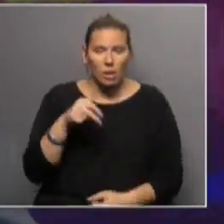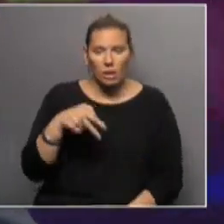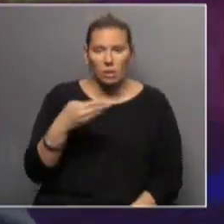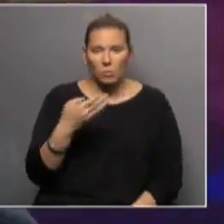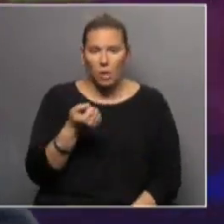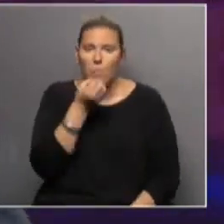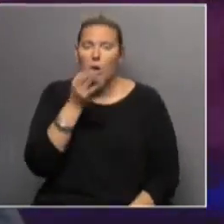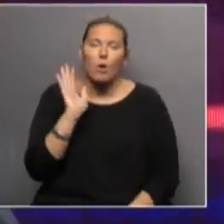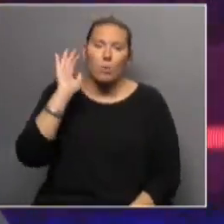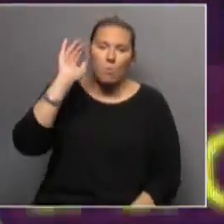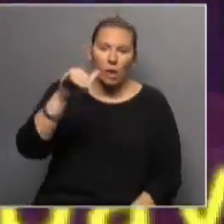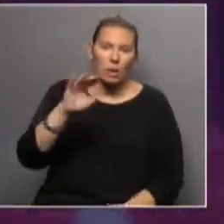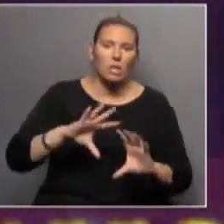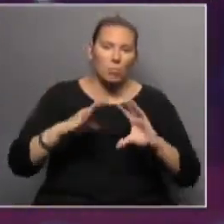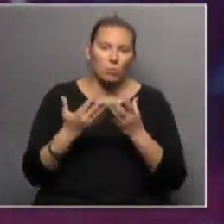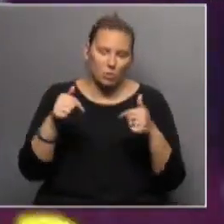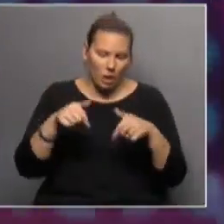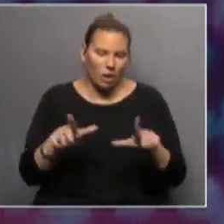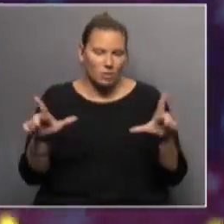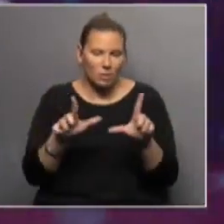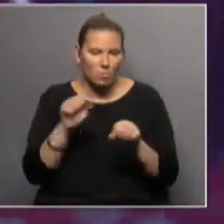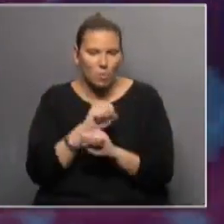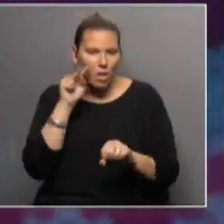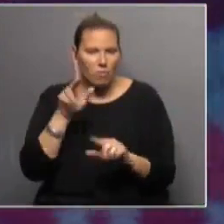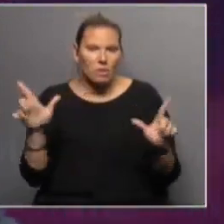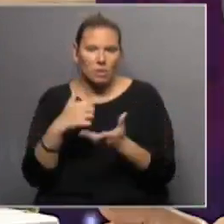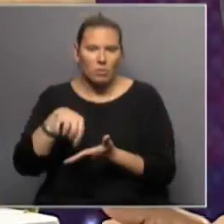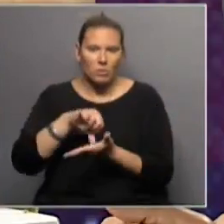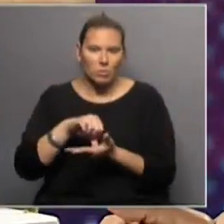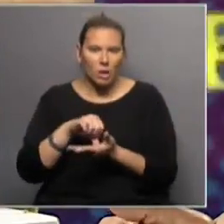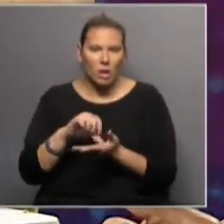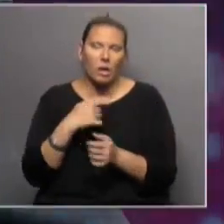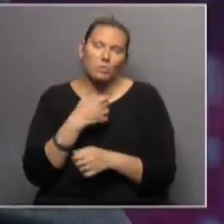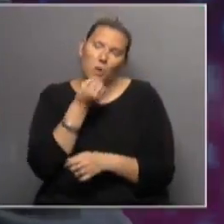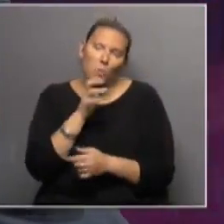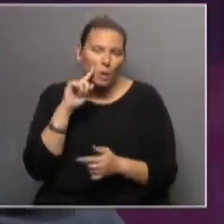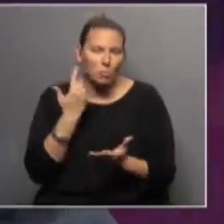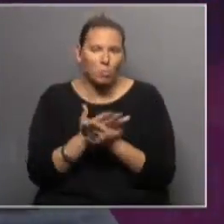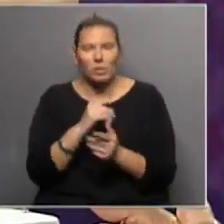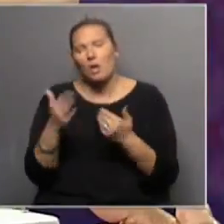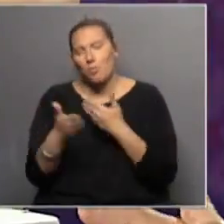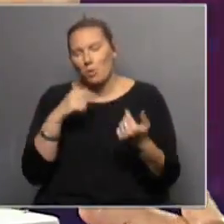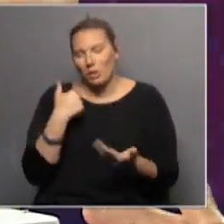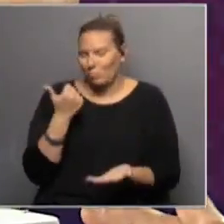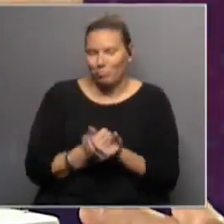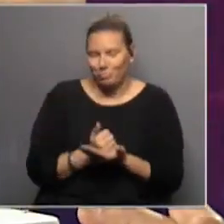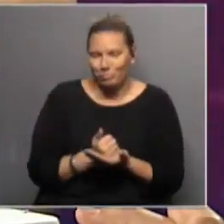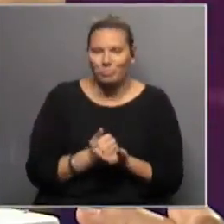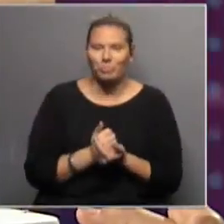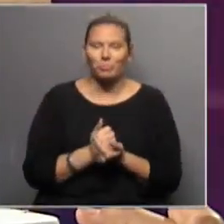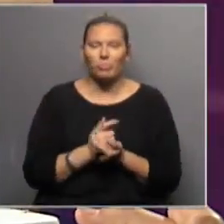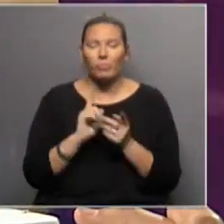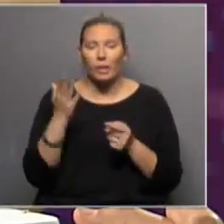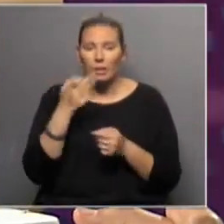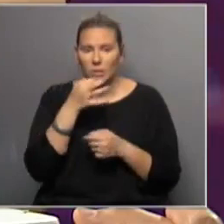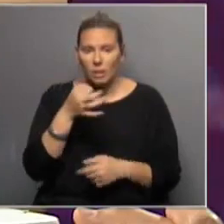básquetbol del mundo. Y tenerlo en TV Ciudad está bárbaro, la verdad que está bárbaro. Es una muy buena iniciativa. Aunque no estés vos. No, sí, eso está claro. Decías que tal